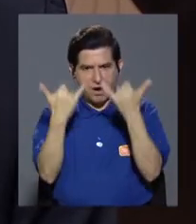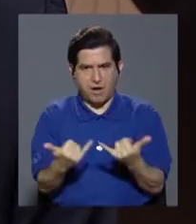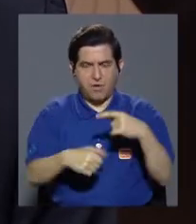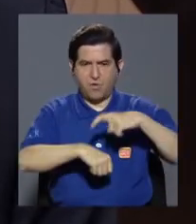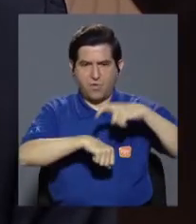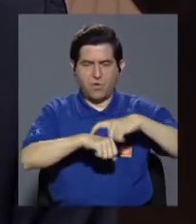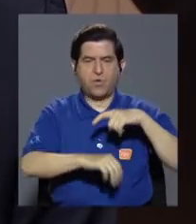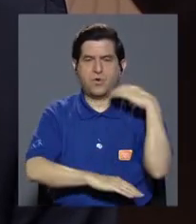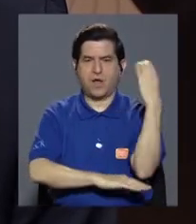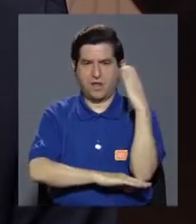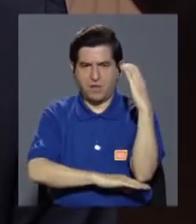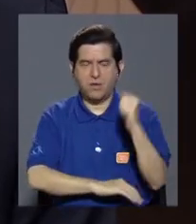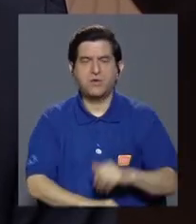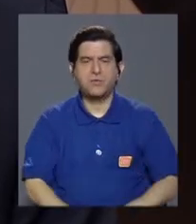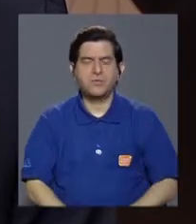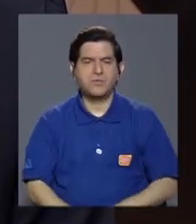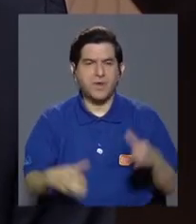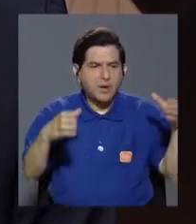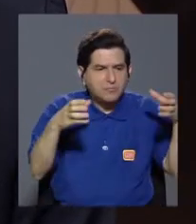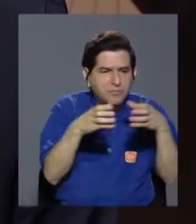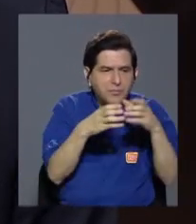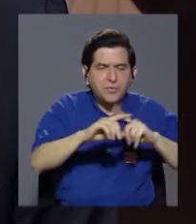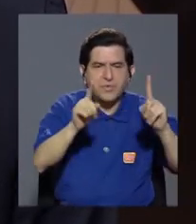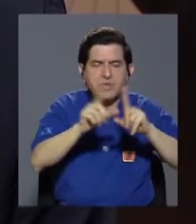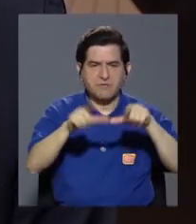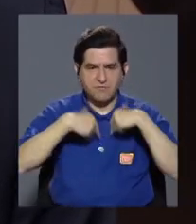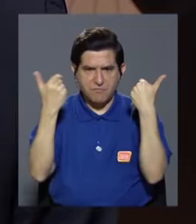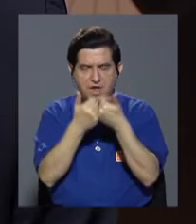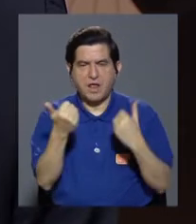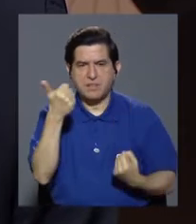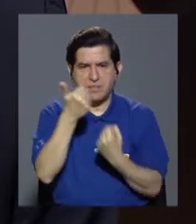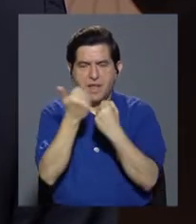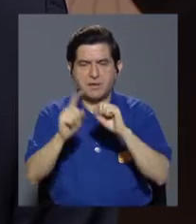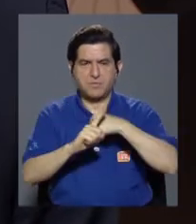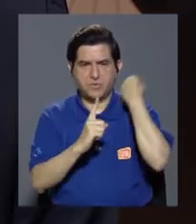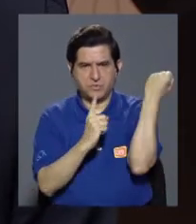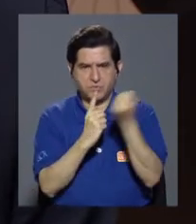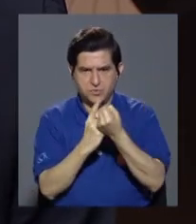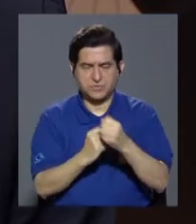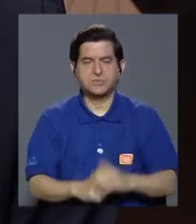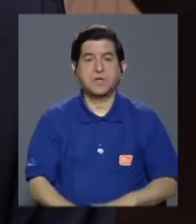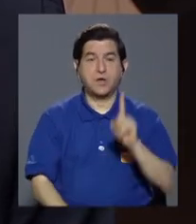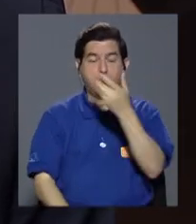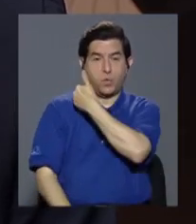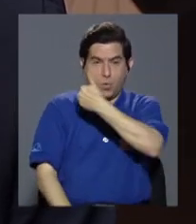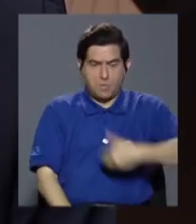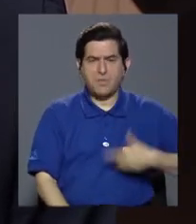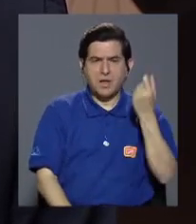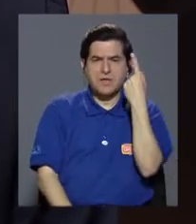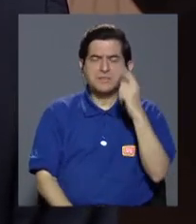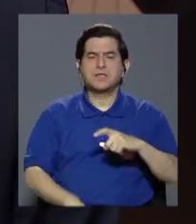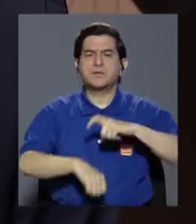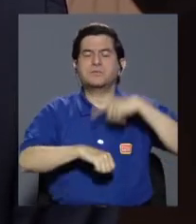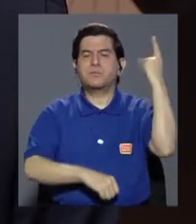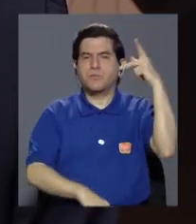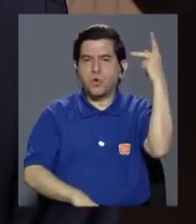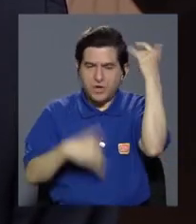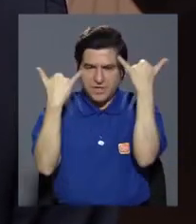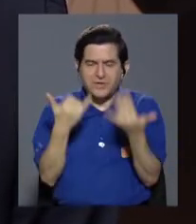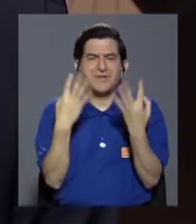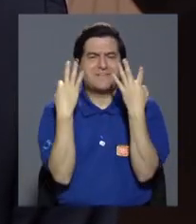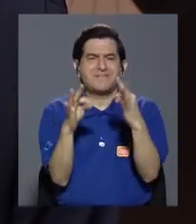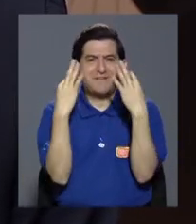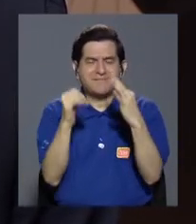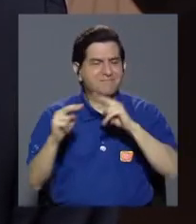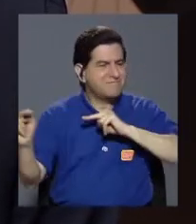contemporáneo de colombia y es la aglutinación de varios sectores sobre todo apoyo de la sociedad civil con un presidente que entendió que era el momento político de